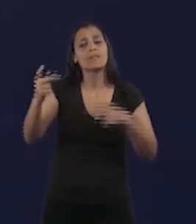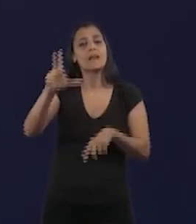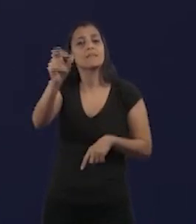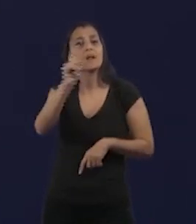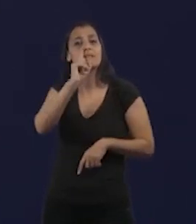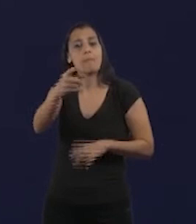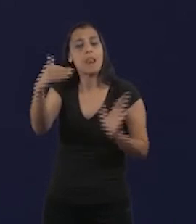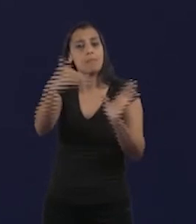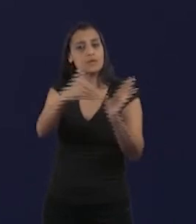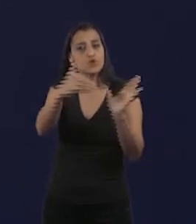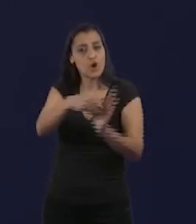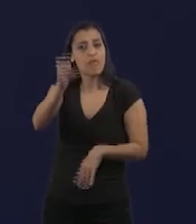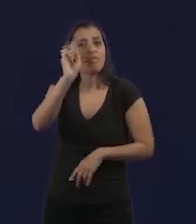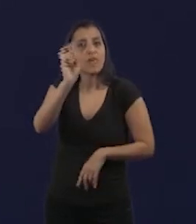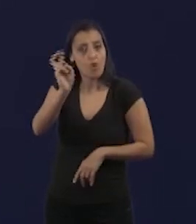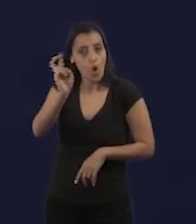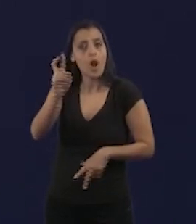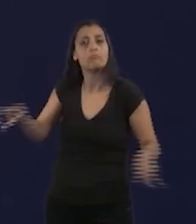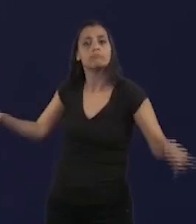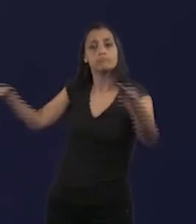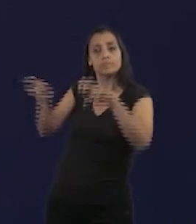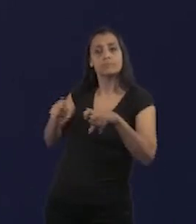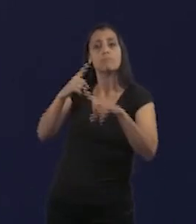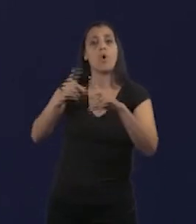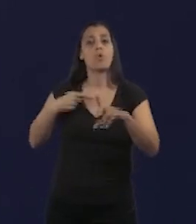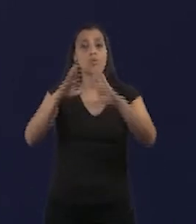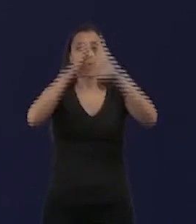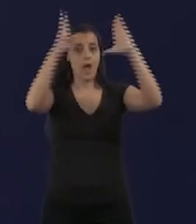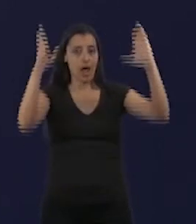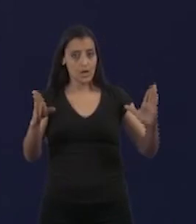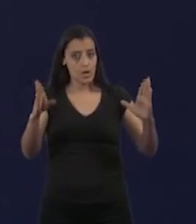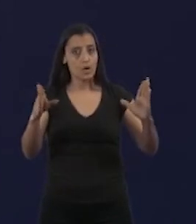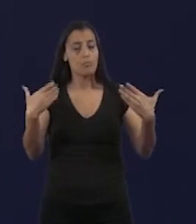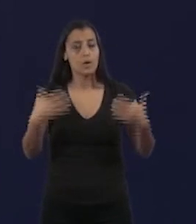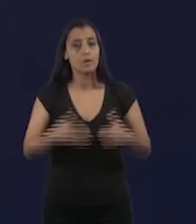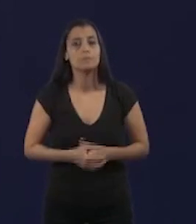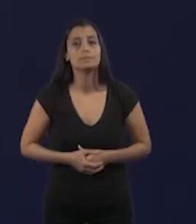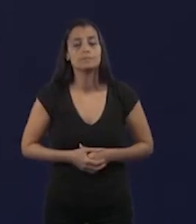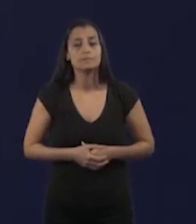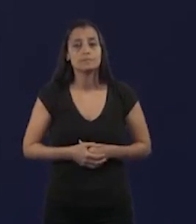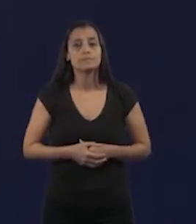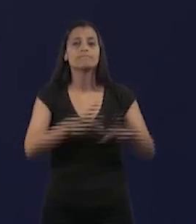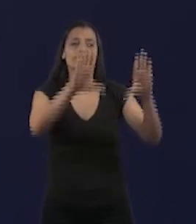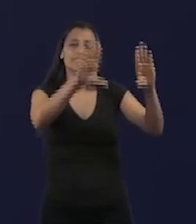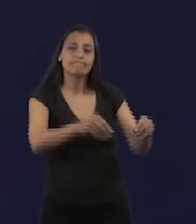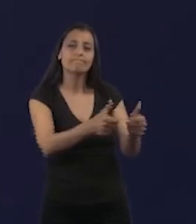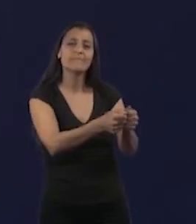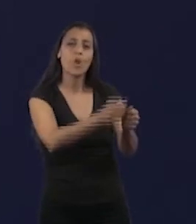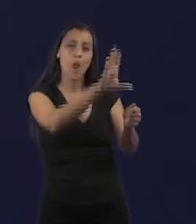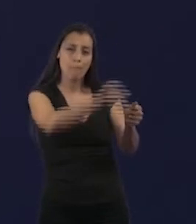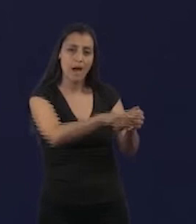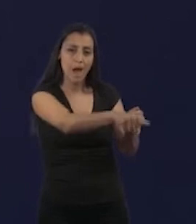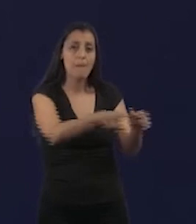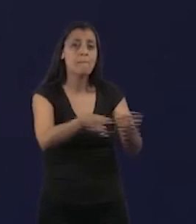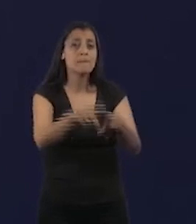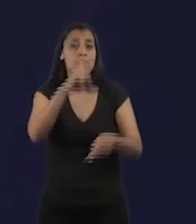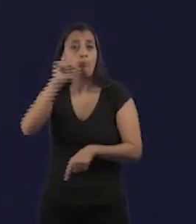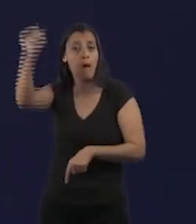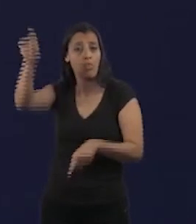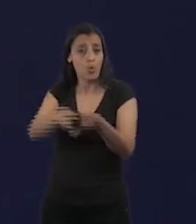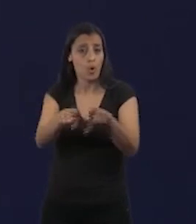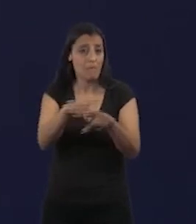millones de dólares por año apágame el WhatsApp va ser como maduro